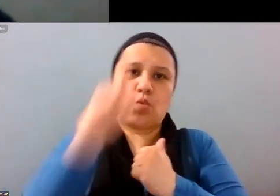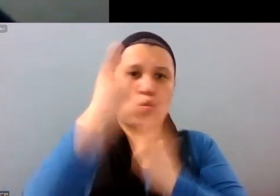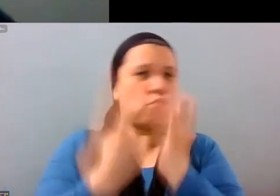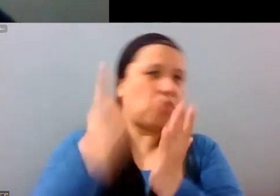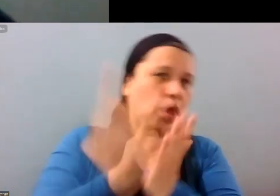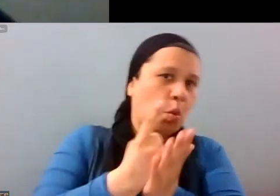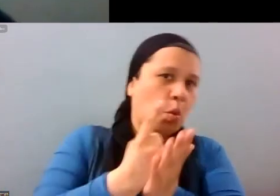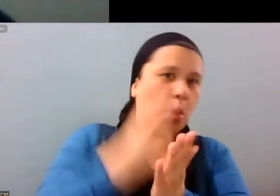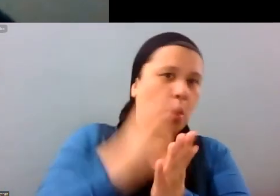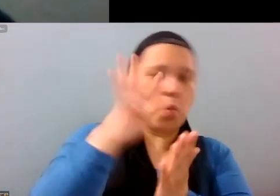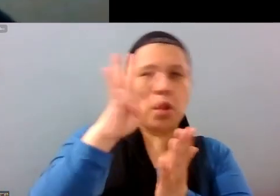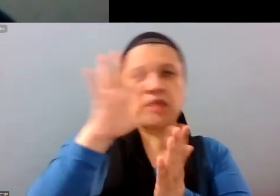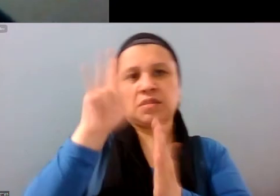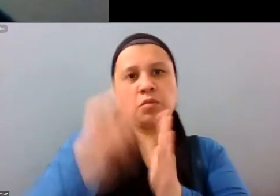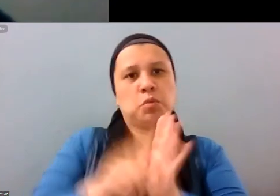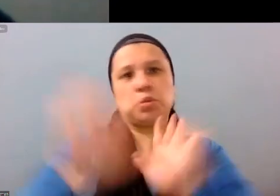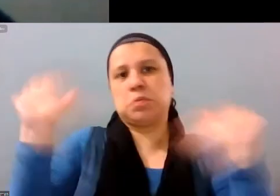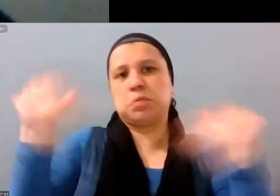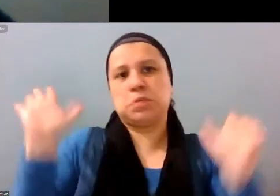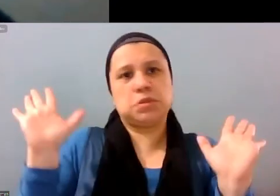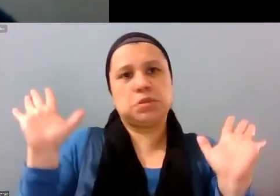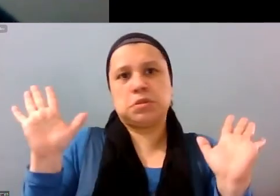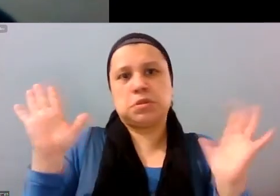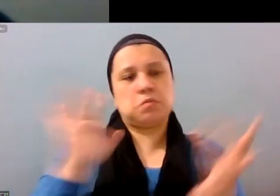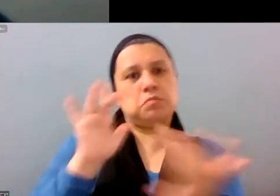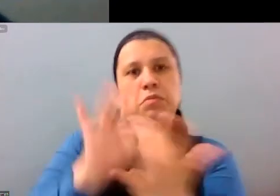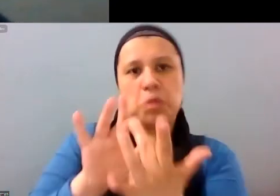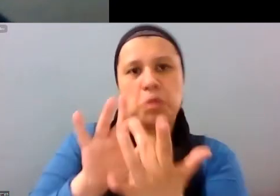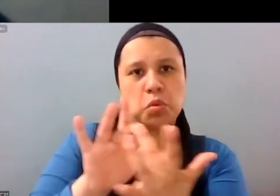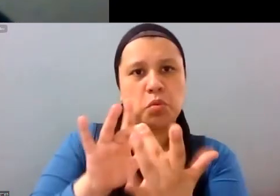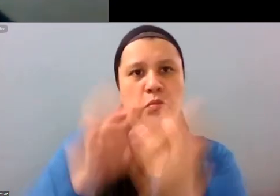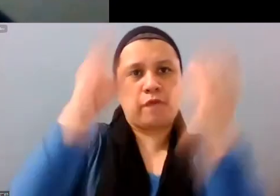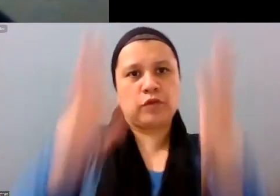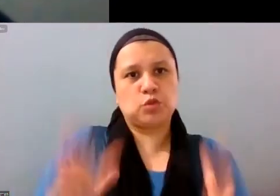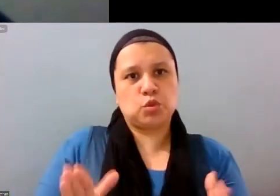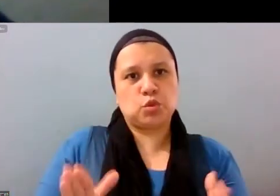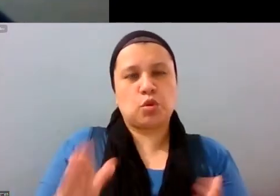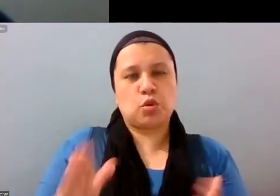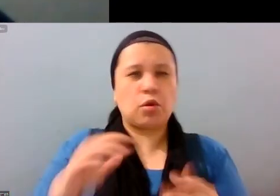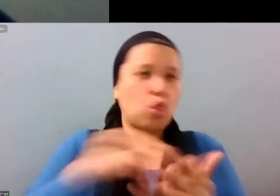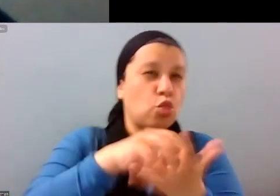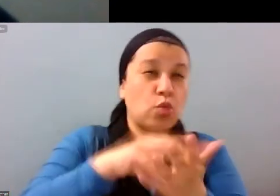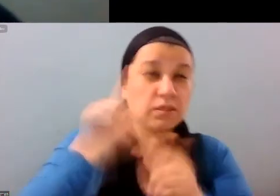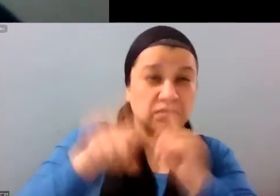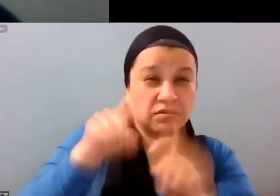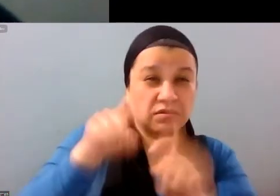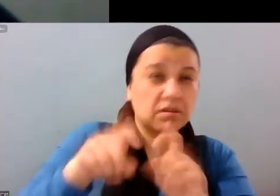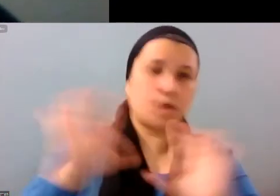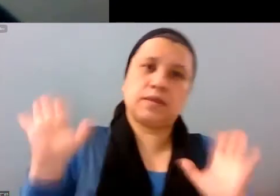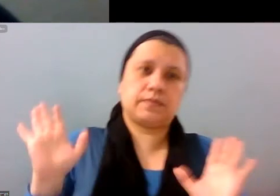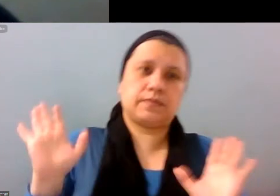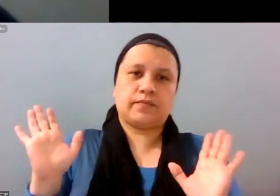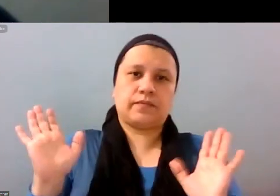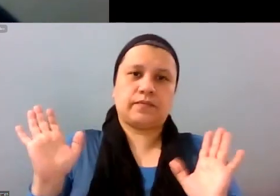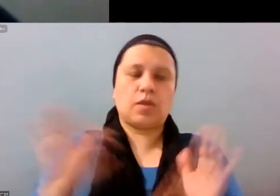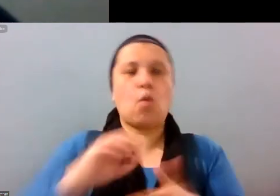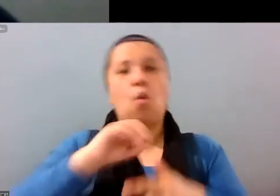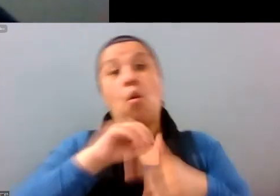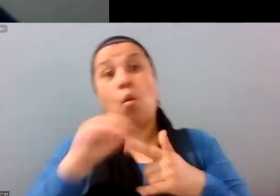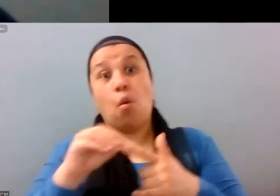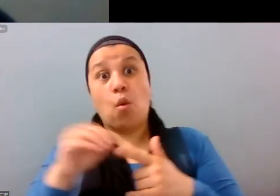minutos era lo que más o menos se conectaban con su docente como para evacuar dudas o si la docente